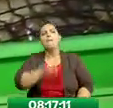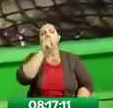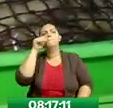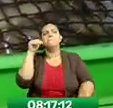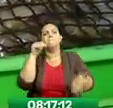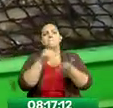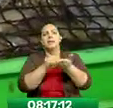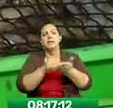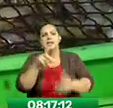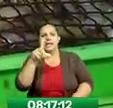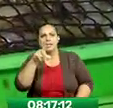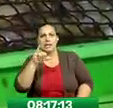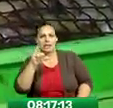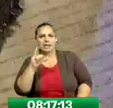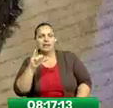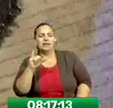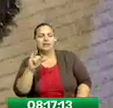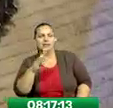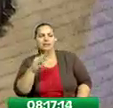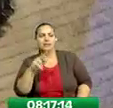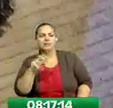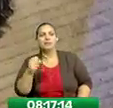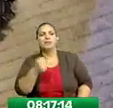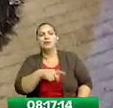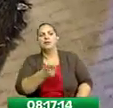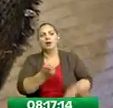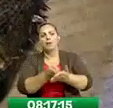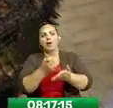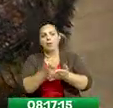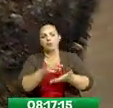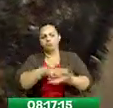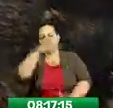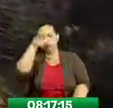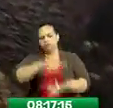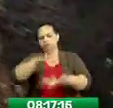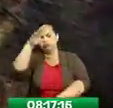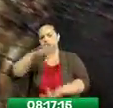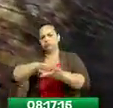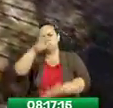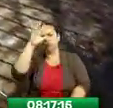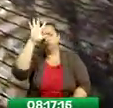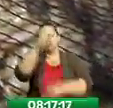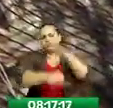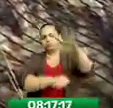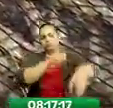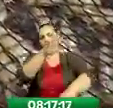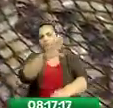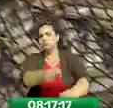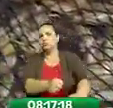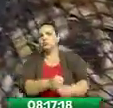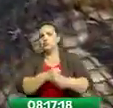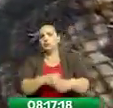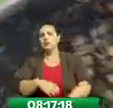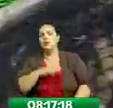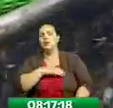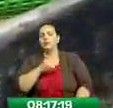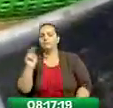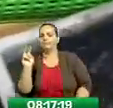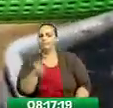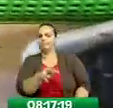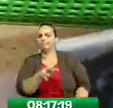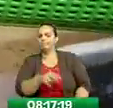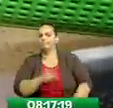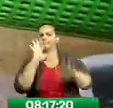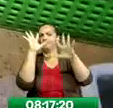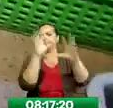estaban siendo sustraídas de las piscinas fueron decomisadas durante el procedimiento informó jorge